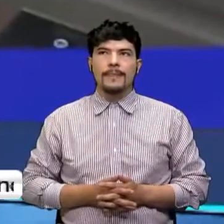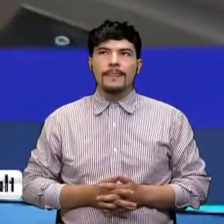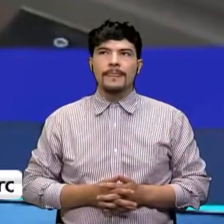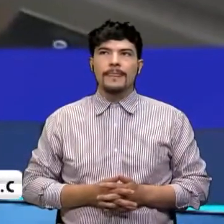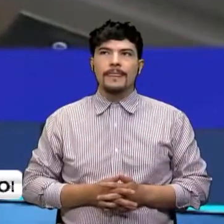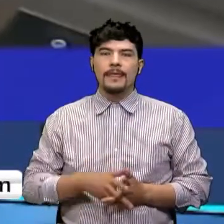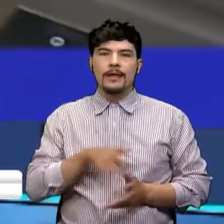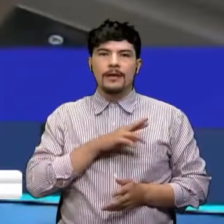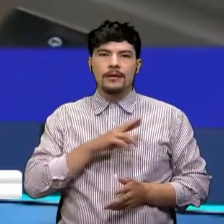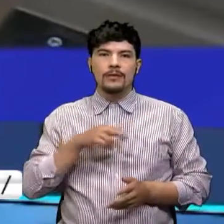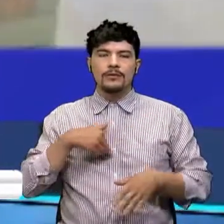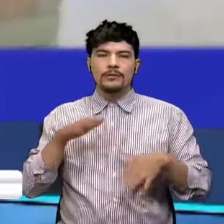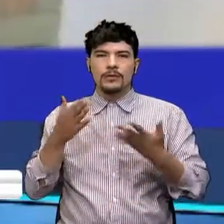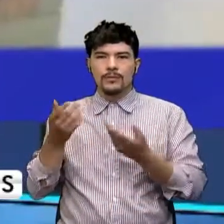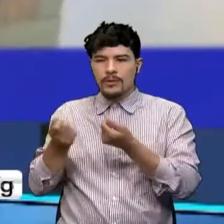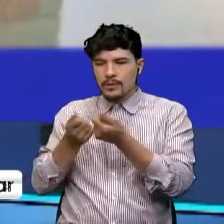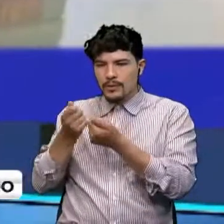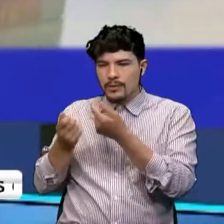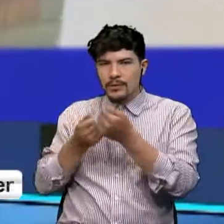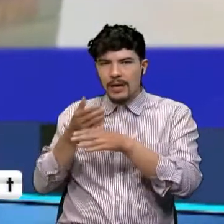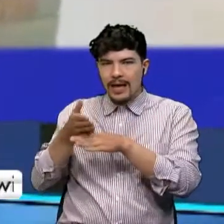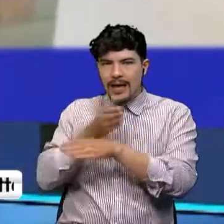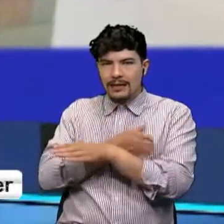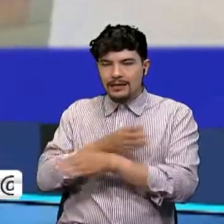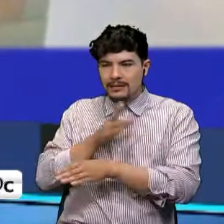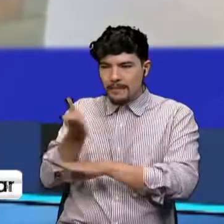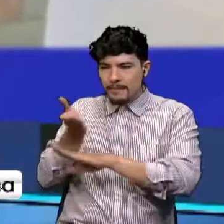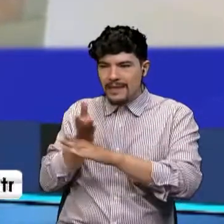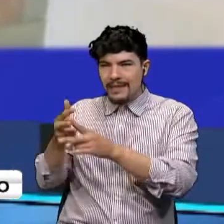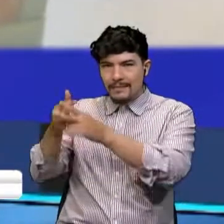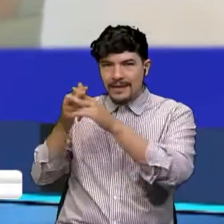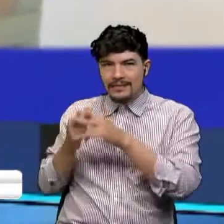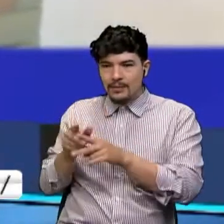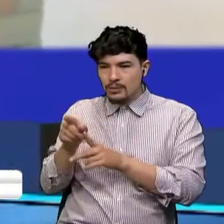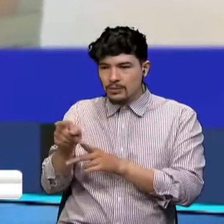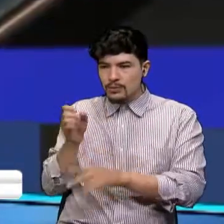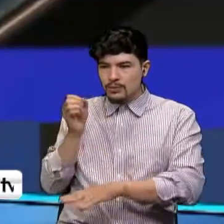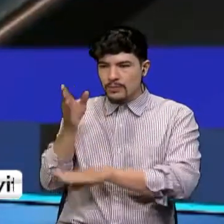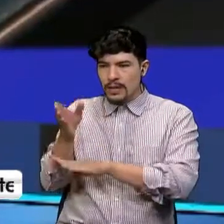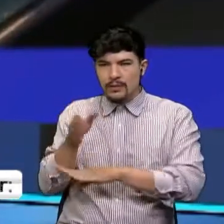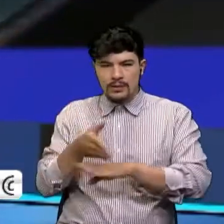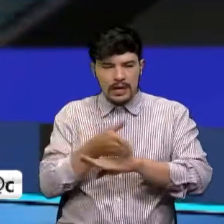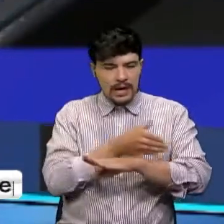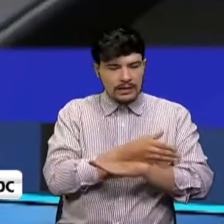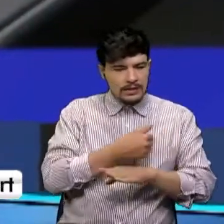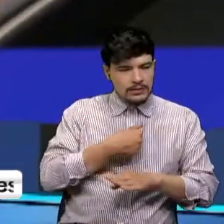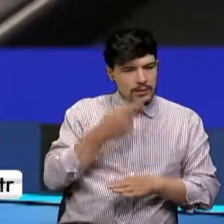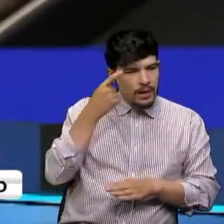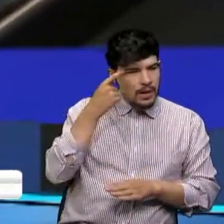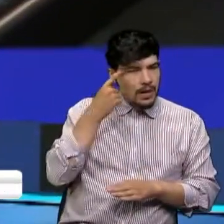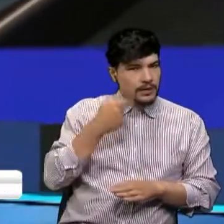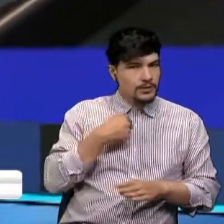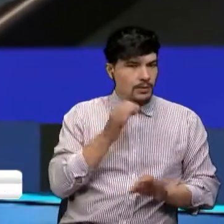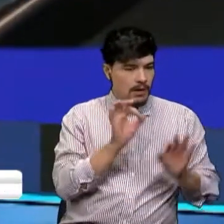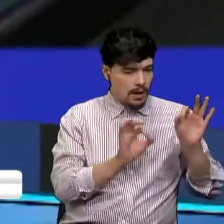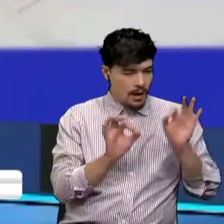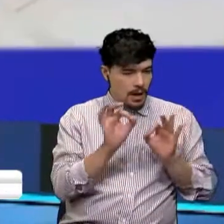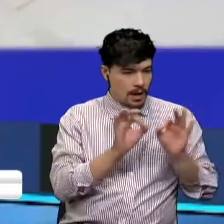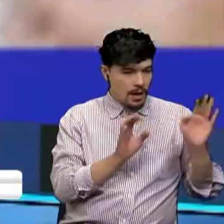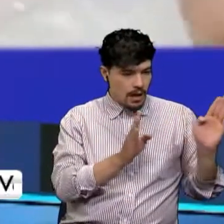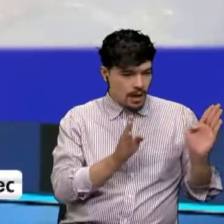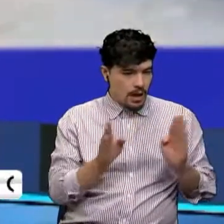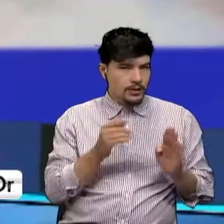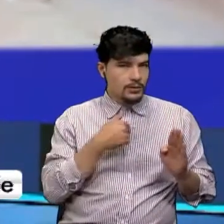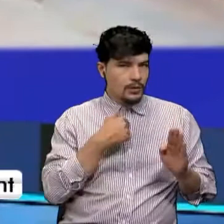¿cómo organizar las finanzas antes de pedir un crédito? En realidad, uno tendría que decir que debe tenerlas organizadas muy bien antes de pedir el